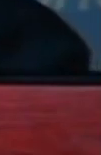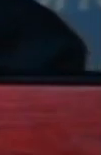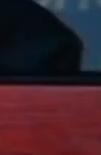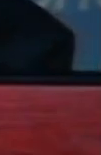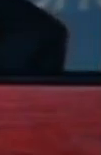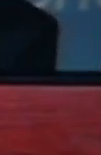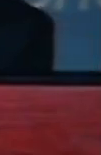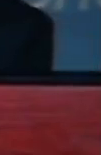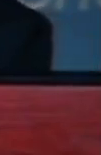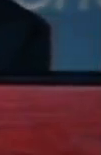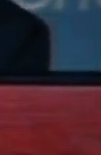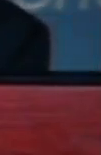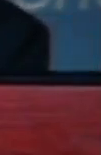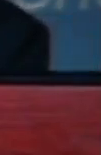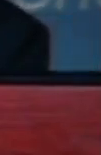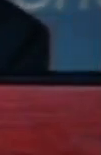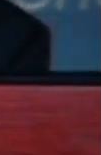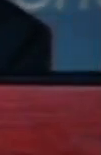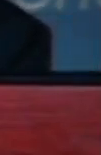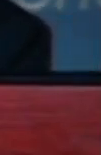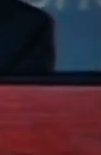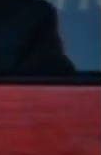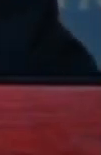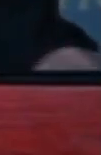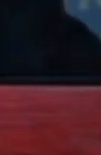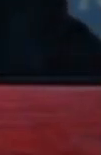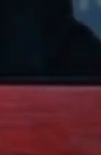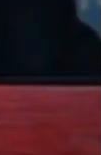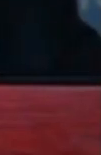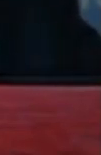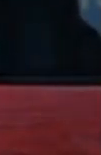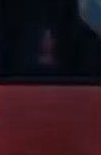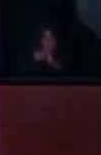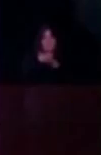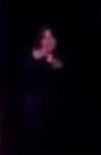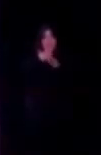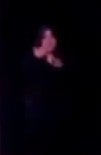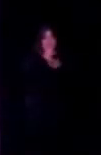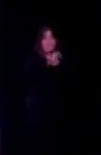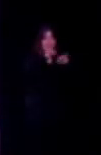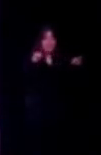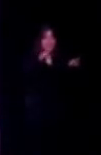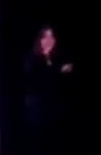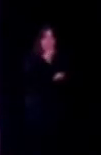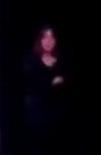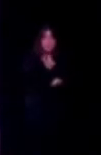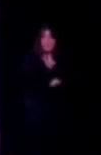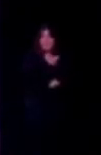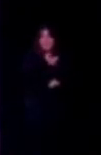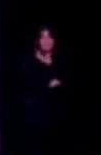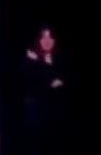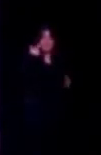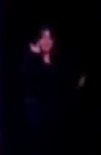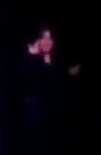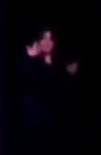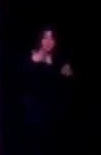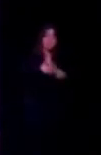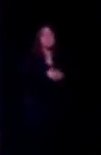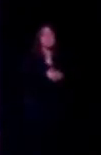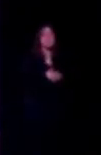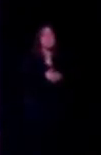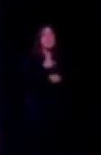propuesta como la que se plantea. Y para ir terminando, quiero o querría resaltar también que esto